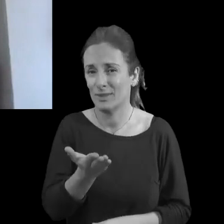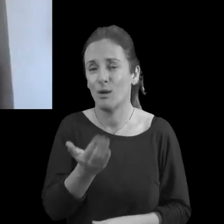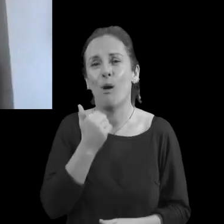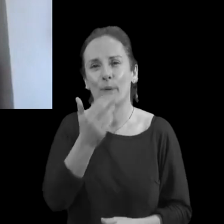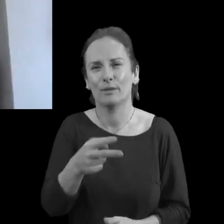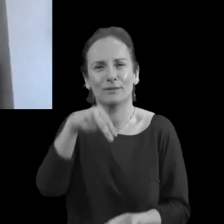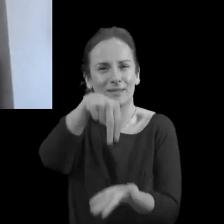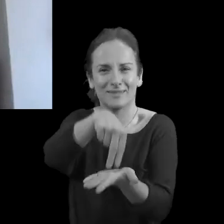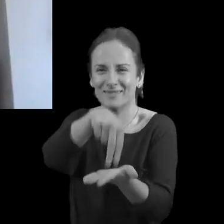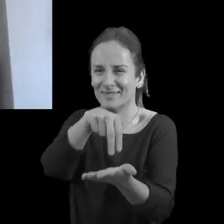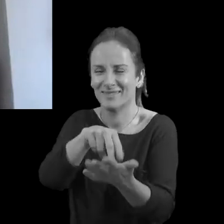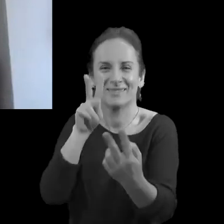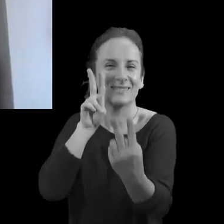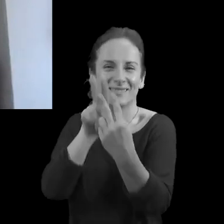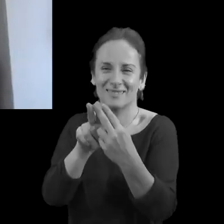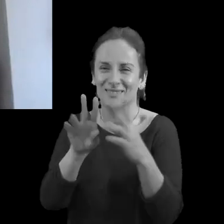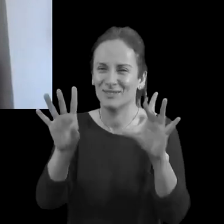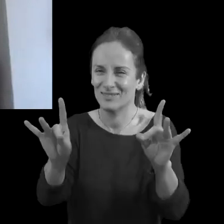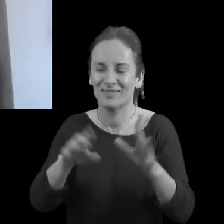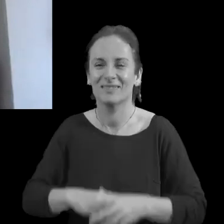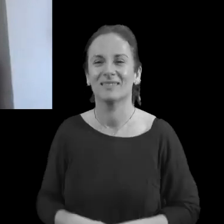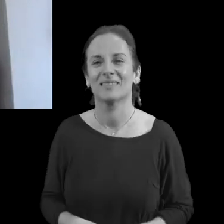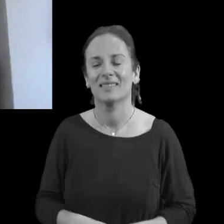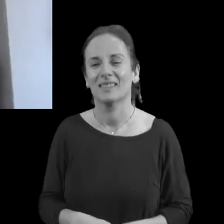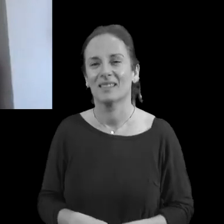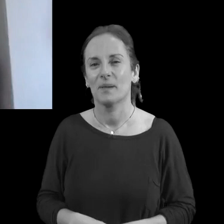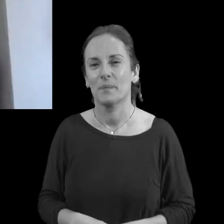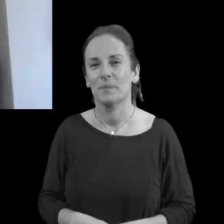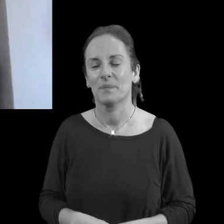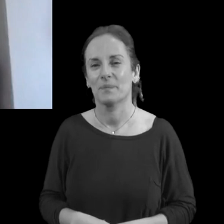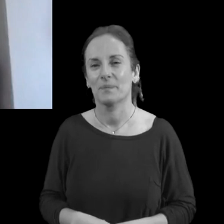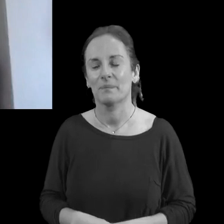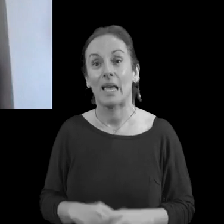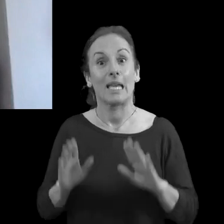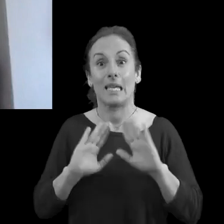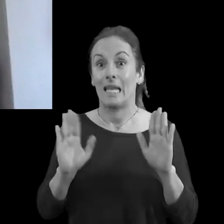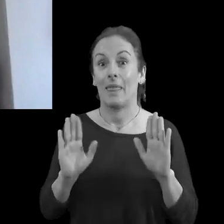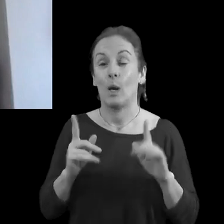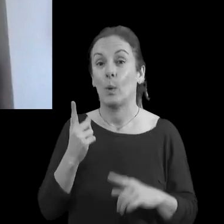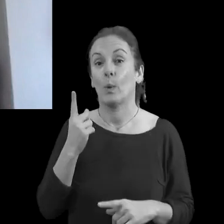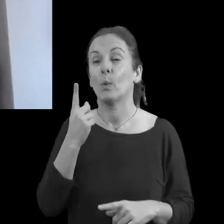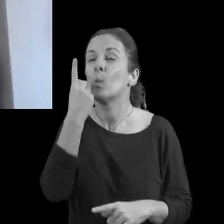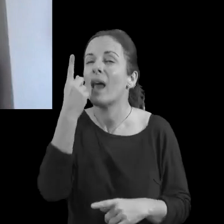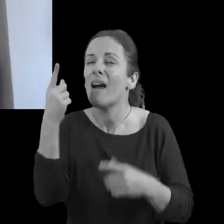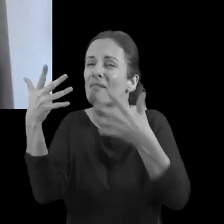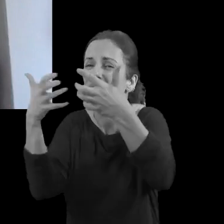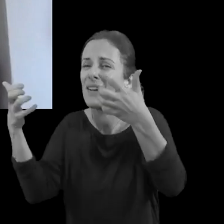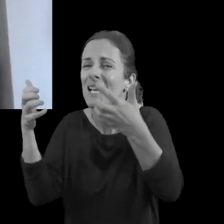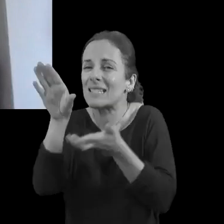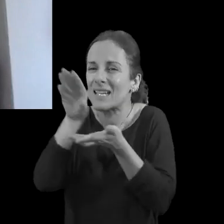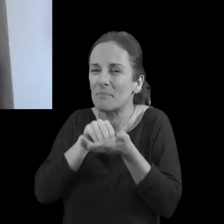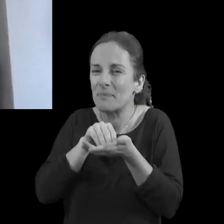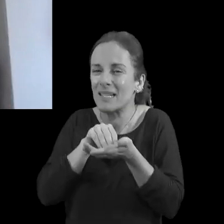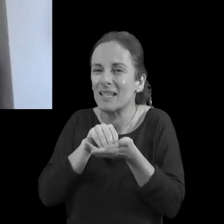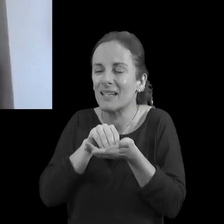cosa presencial el vernos y nada. Mirad, quería para terminar quizás recuperar una frase que